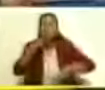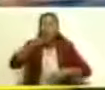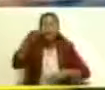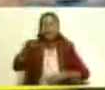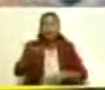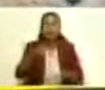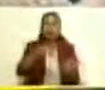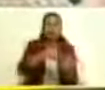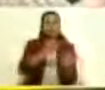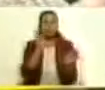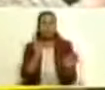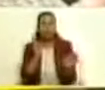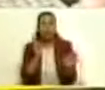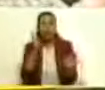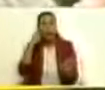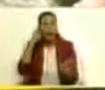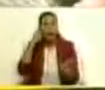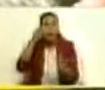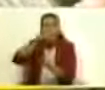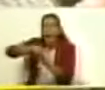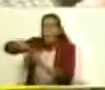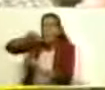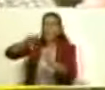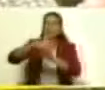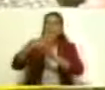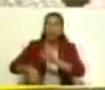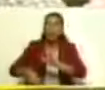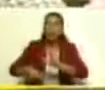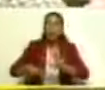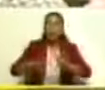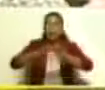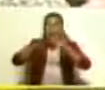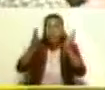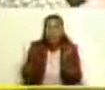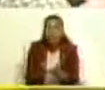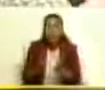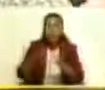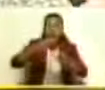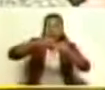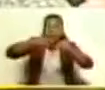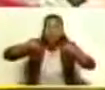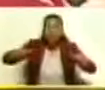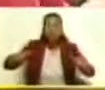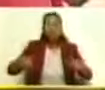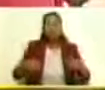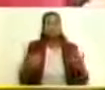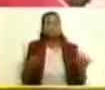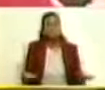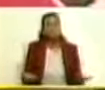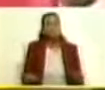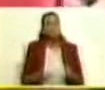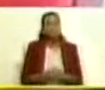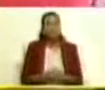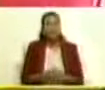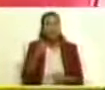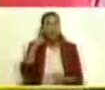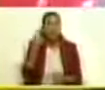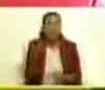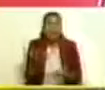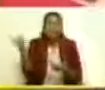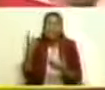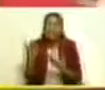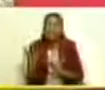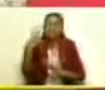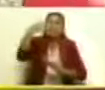política sin considerar los derechos de la madre tierra, que es un ente, que